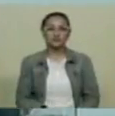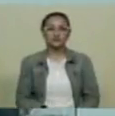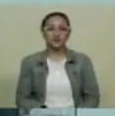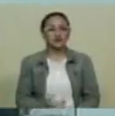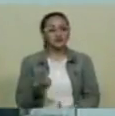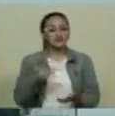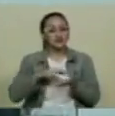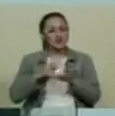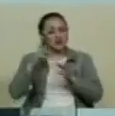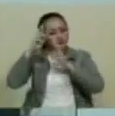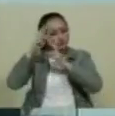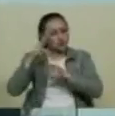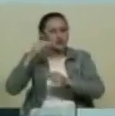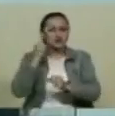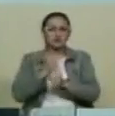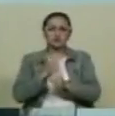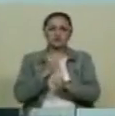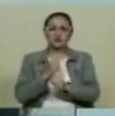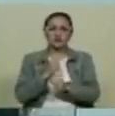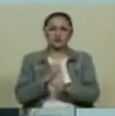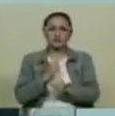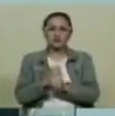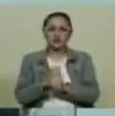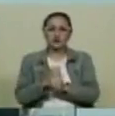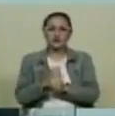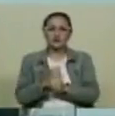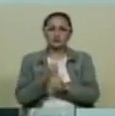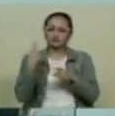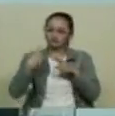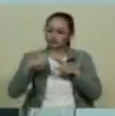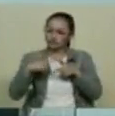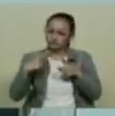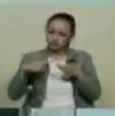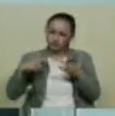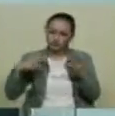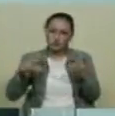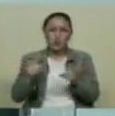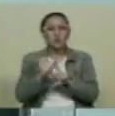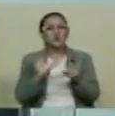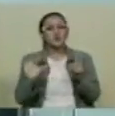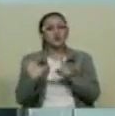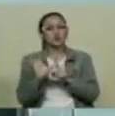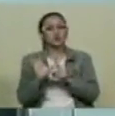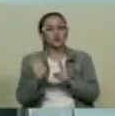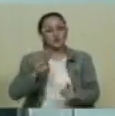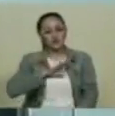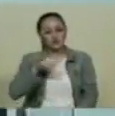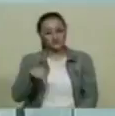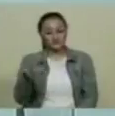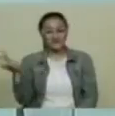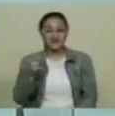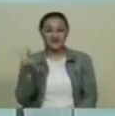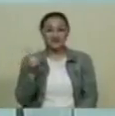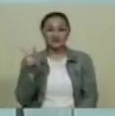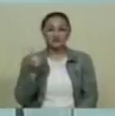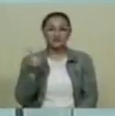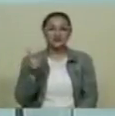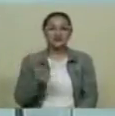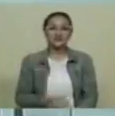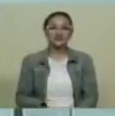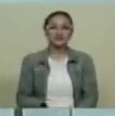reconocer la muy rica diversidad cultural que caracteriza a Venezuela y en este